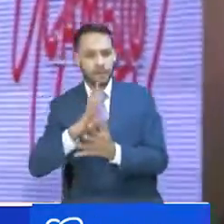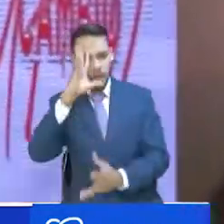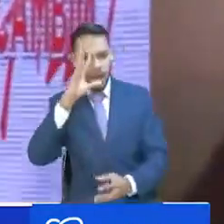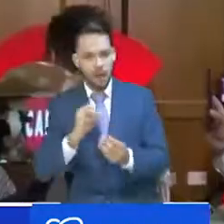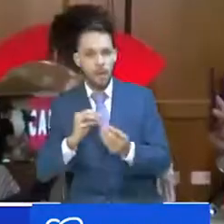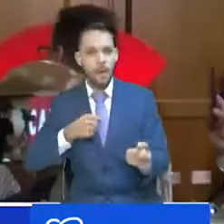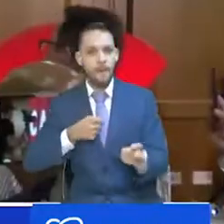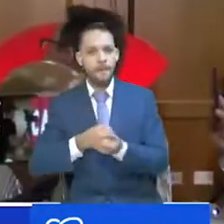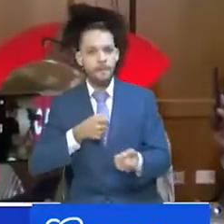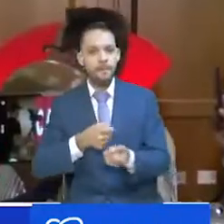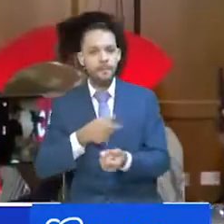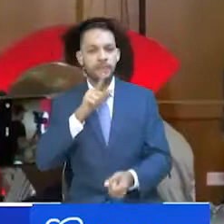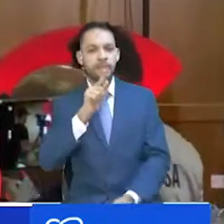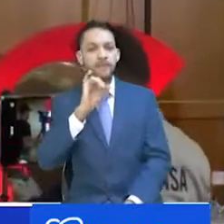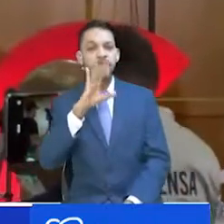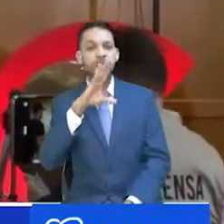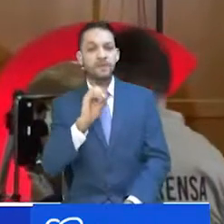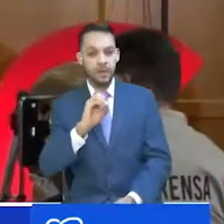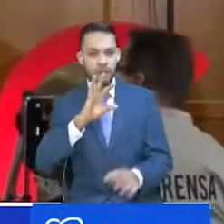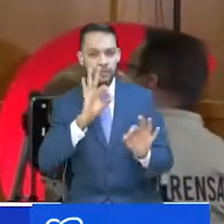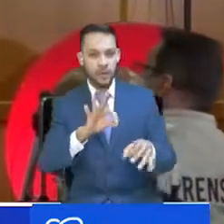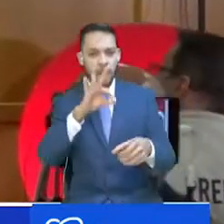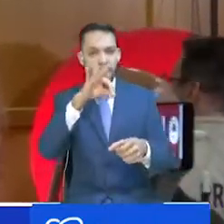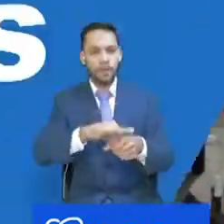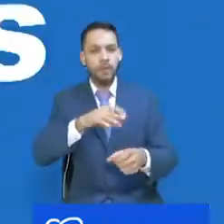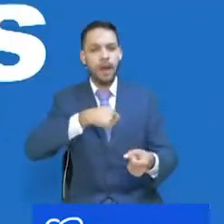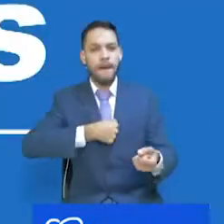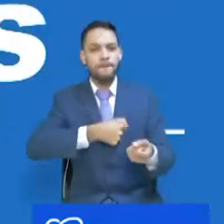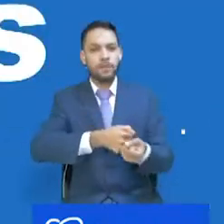pico gutiérrez a la presidencia de la república